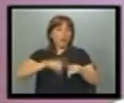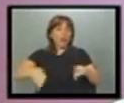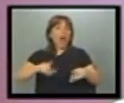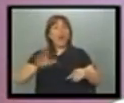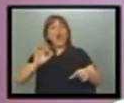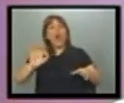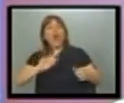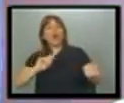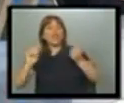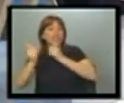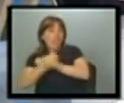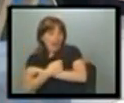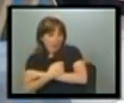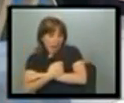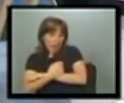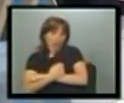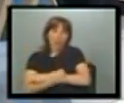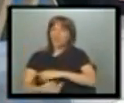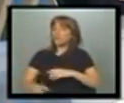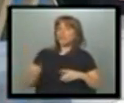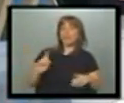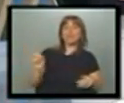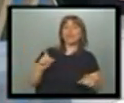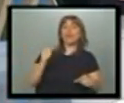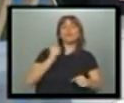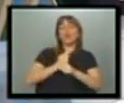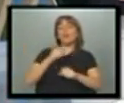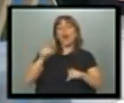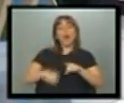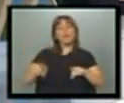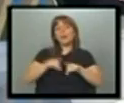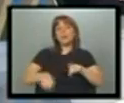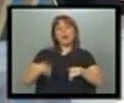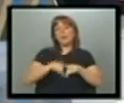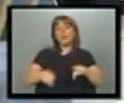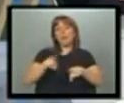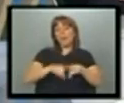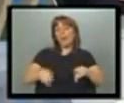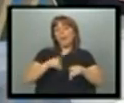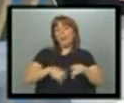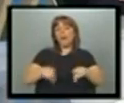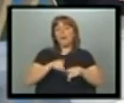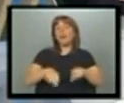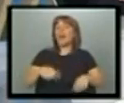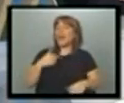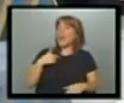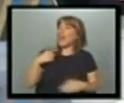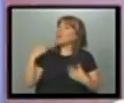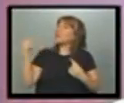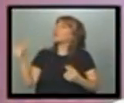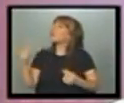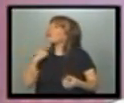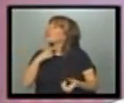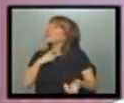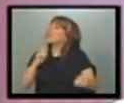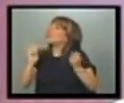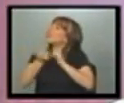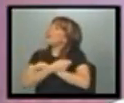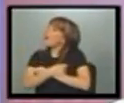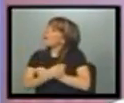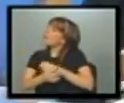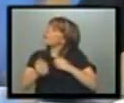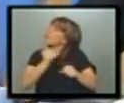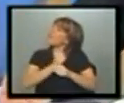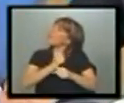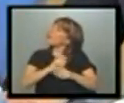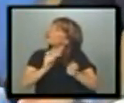laborales, No, siempre lo mismo. ¿Siempre lo mismo? Pero él, lo que sí, él reclamó cambio de tareas y nunca le hicieron caso.